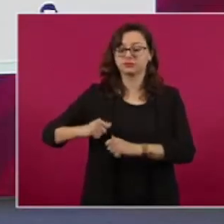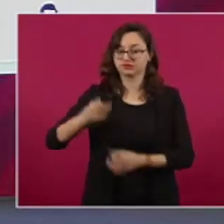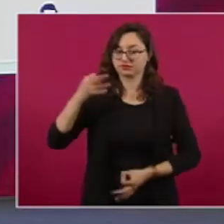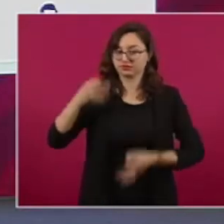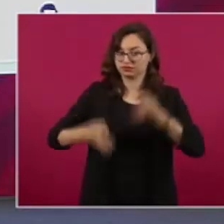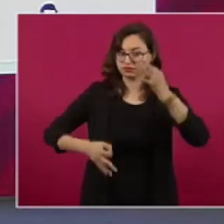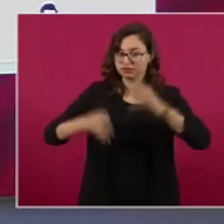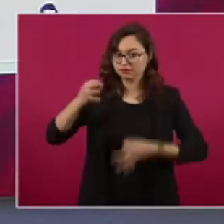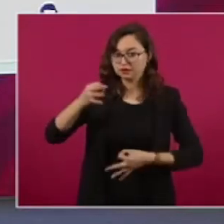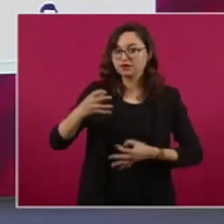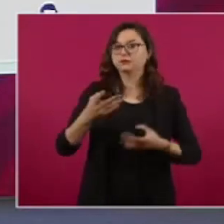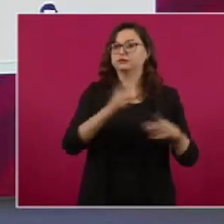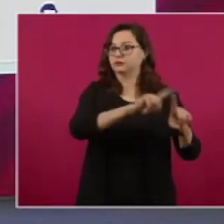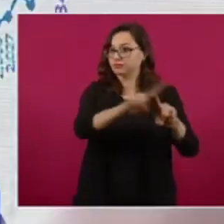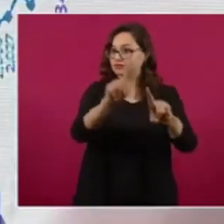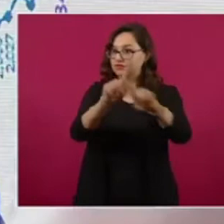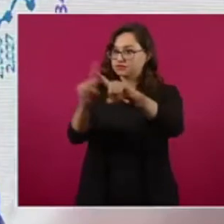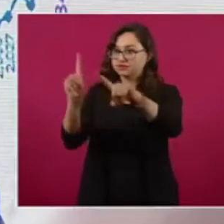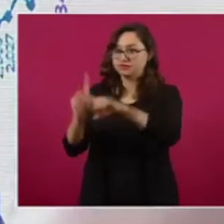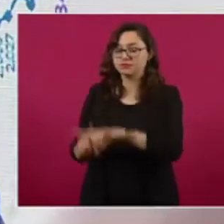delincuencia.